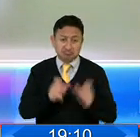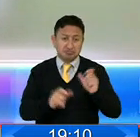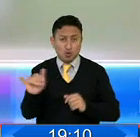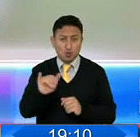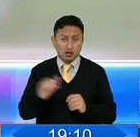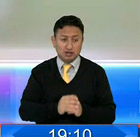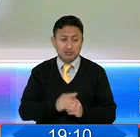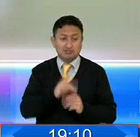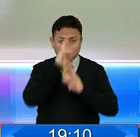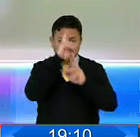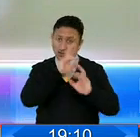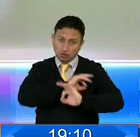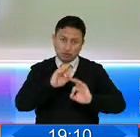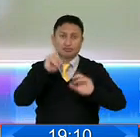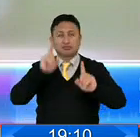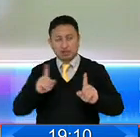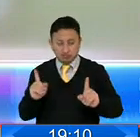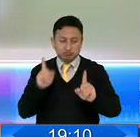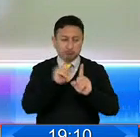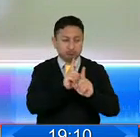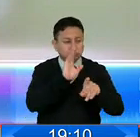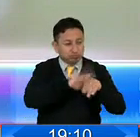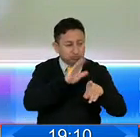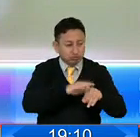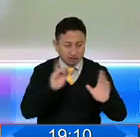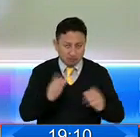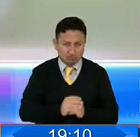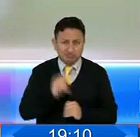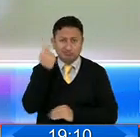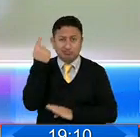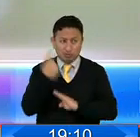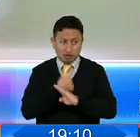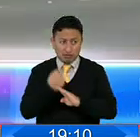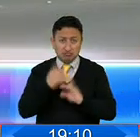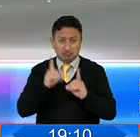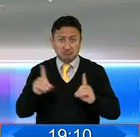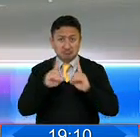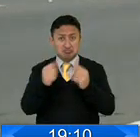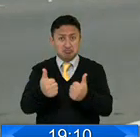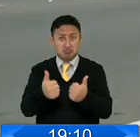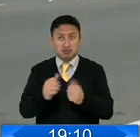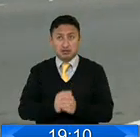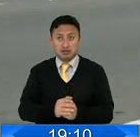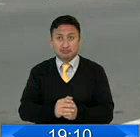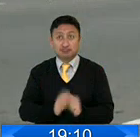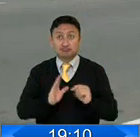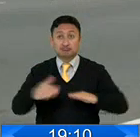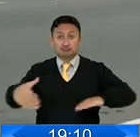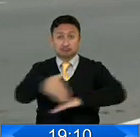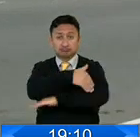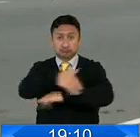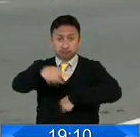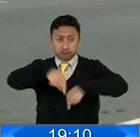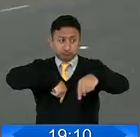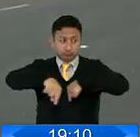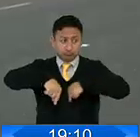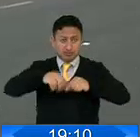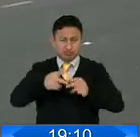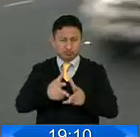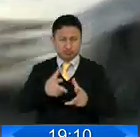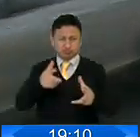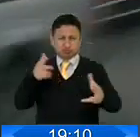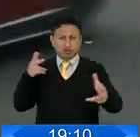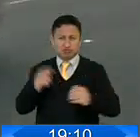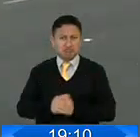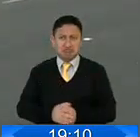personas no cumplieron el distanciamiento, lo cual para ser la primera vez son datos interesantes. En ninguna de las carreteras del país se registró una excesiva